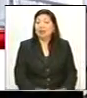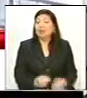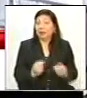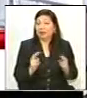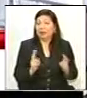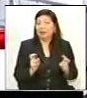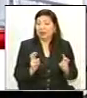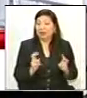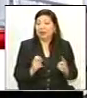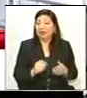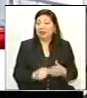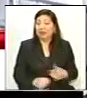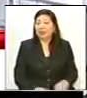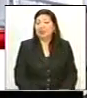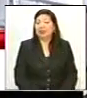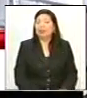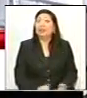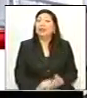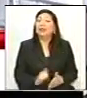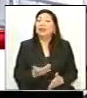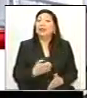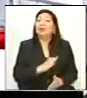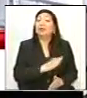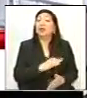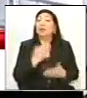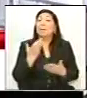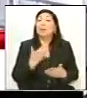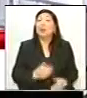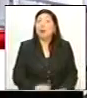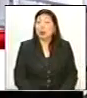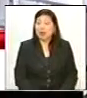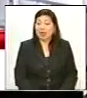de lo que usted mencionó. ¿Qué pasa con los hospitales en Piura? Ya.